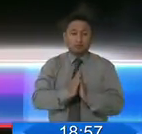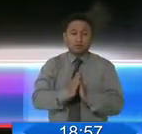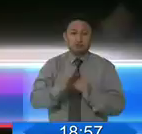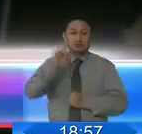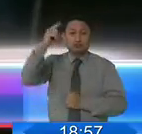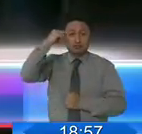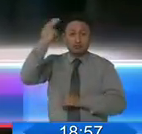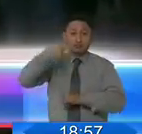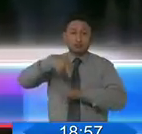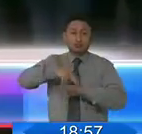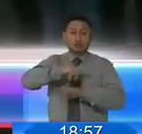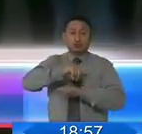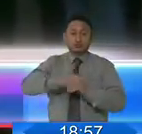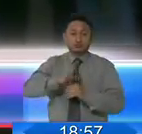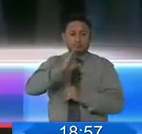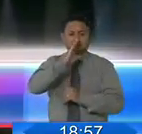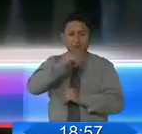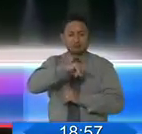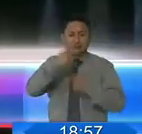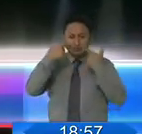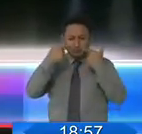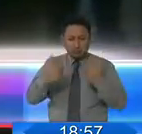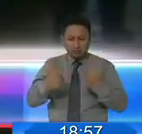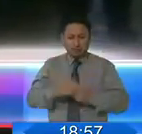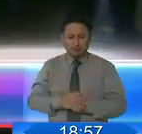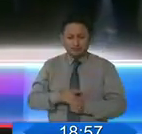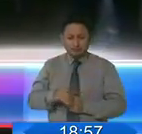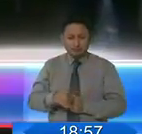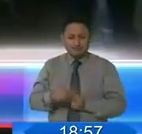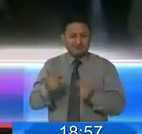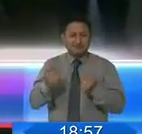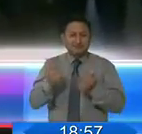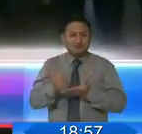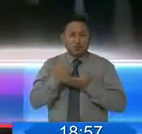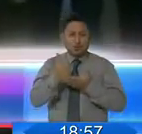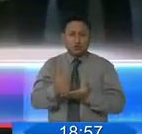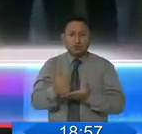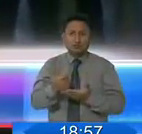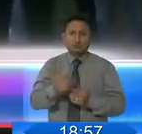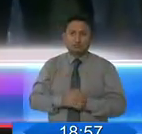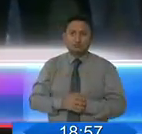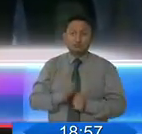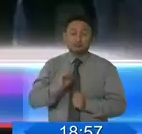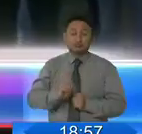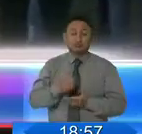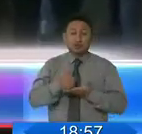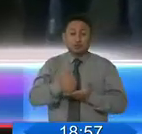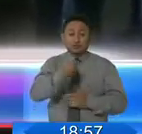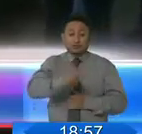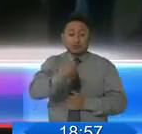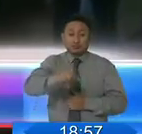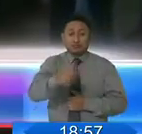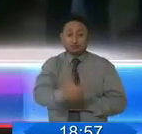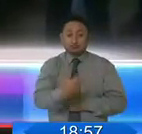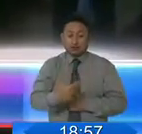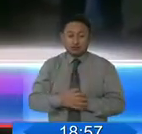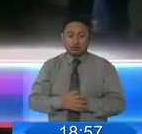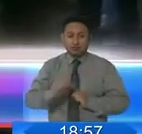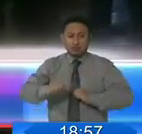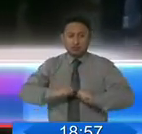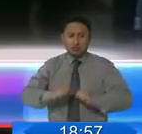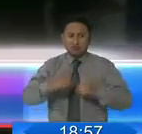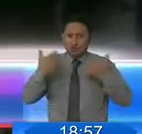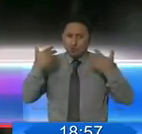el gobierno nacional siempre estuvo atento y presto para y regresarlos con vida y para no escatimar esfuerzos